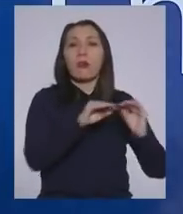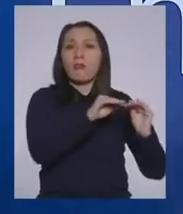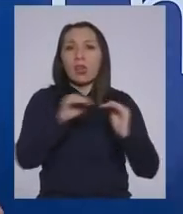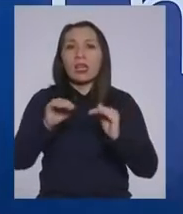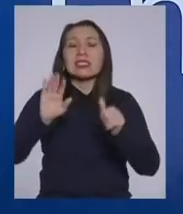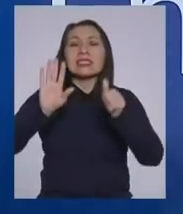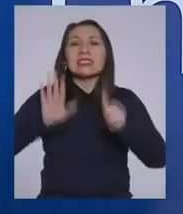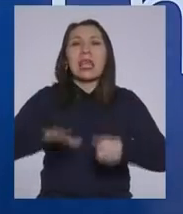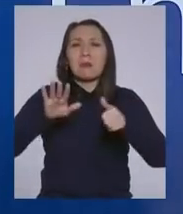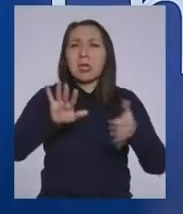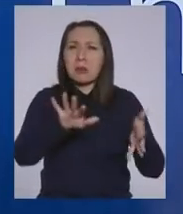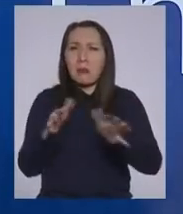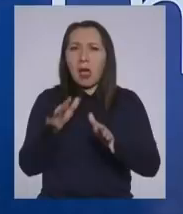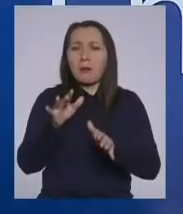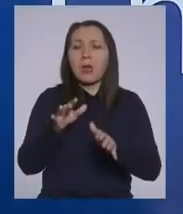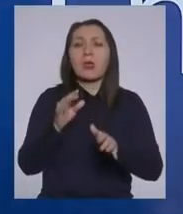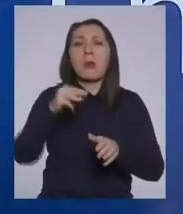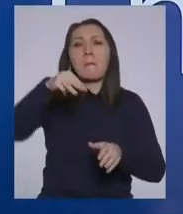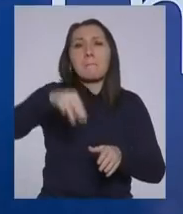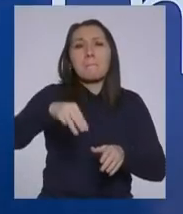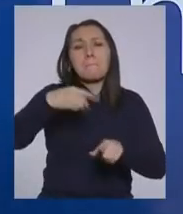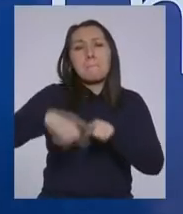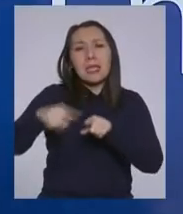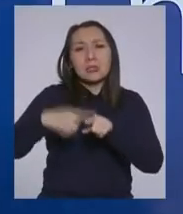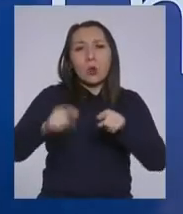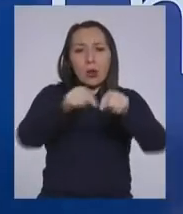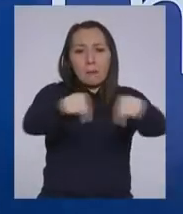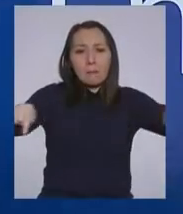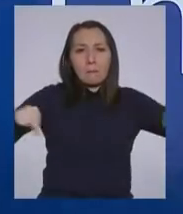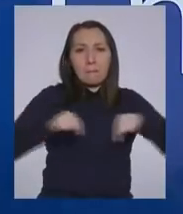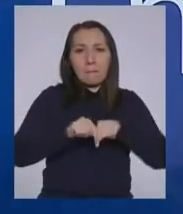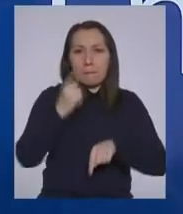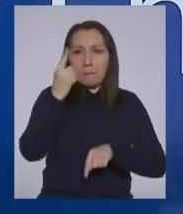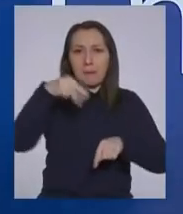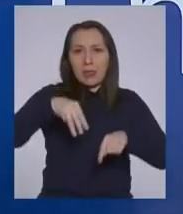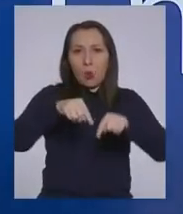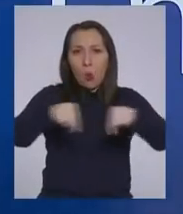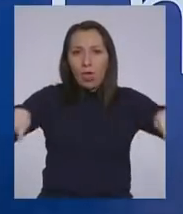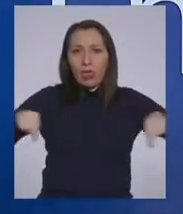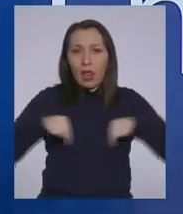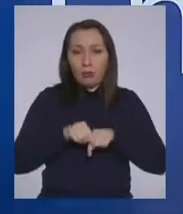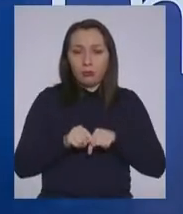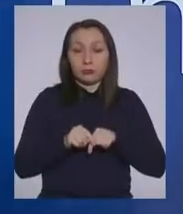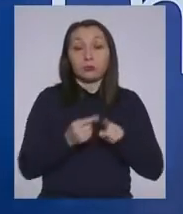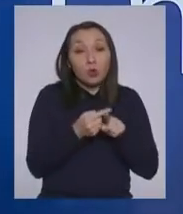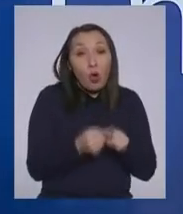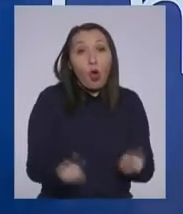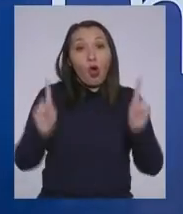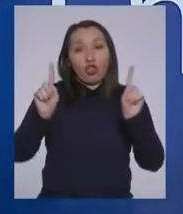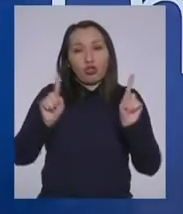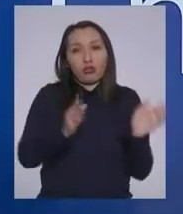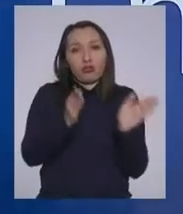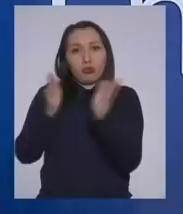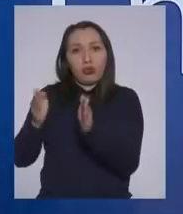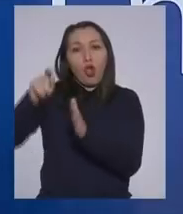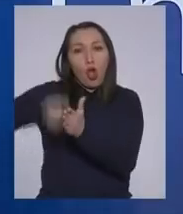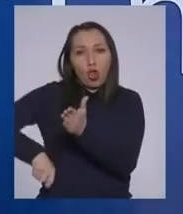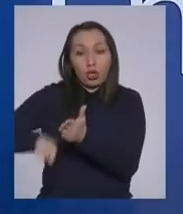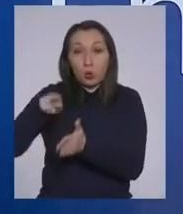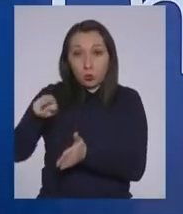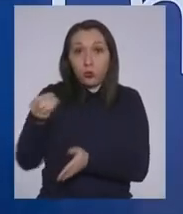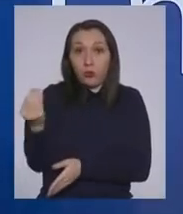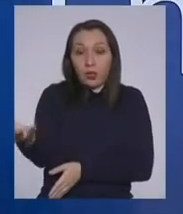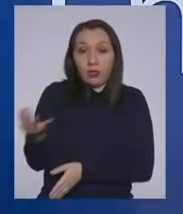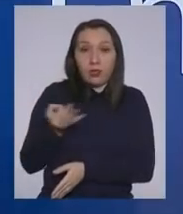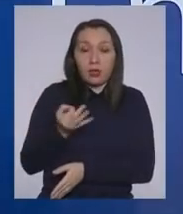de 6.000 pesos aproximadamente mensuales por metro cuadrado. Y existen otros contratos, como